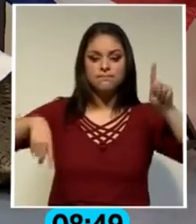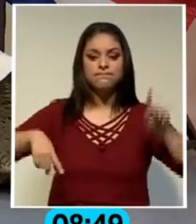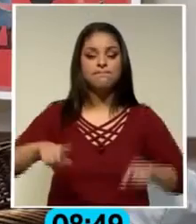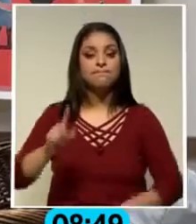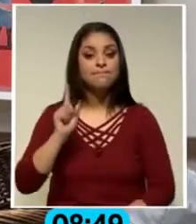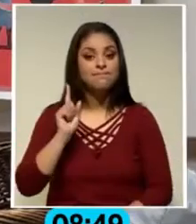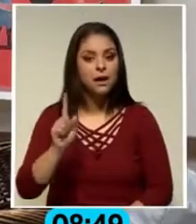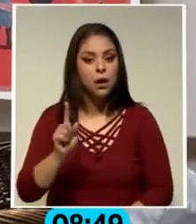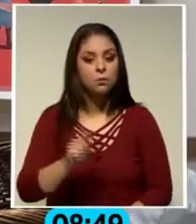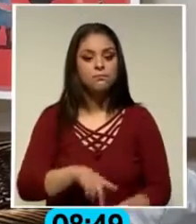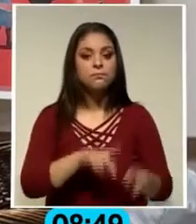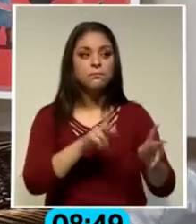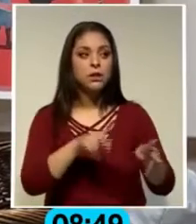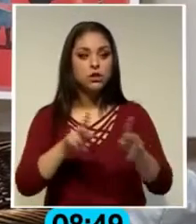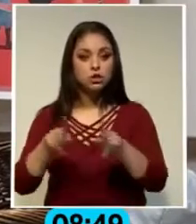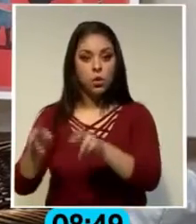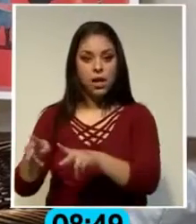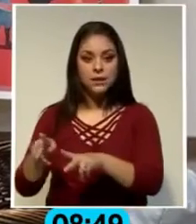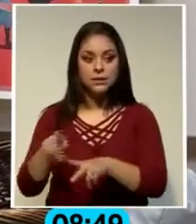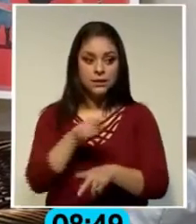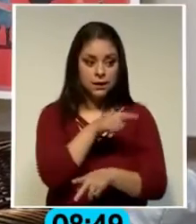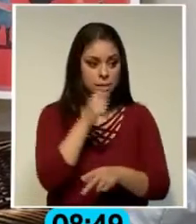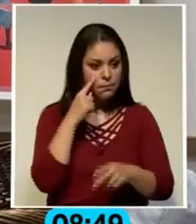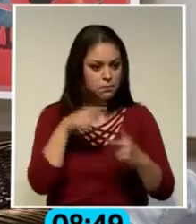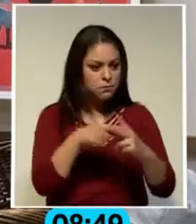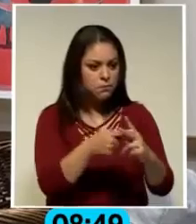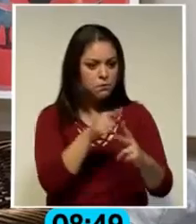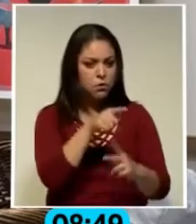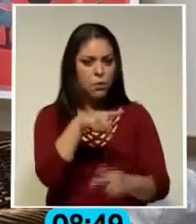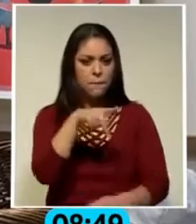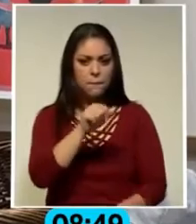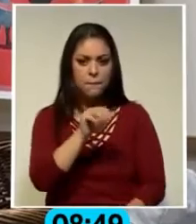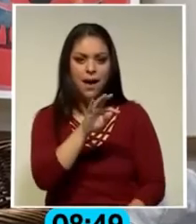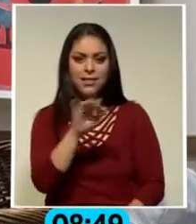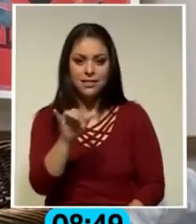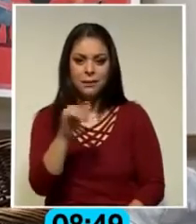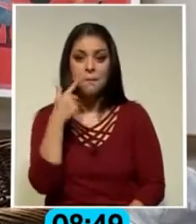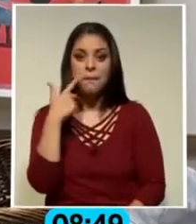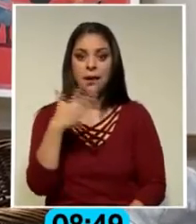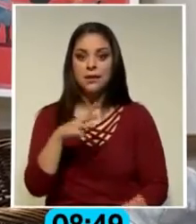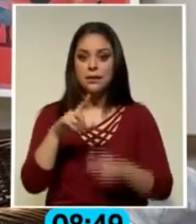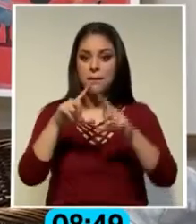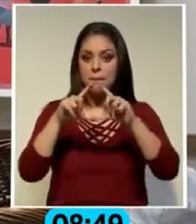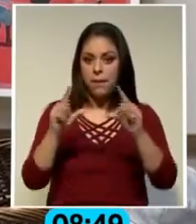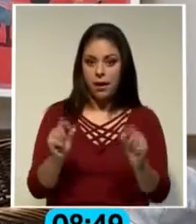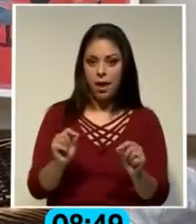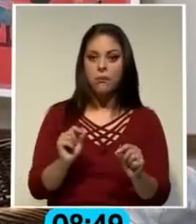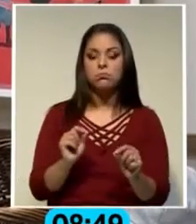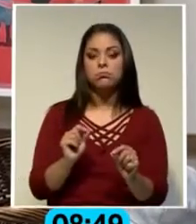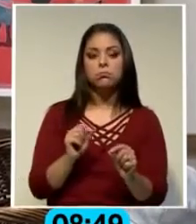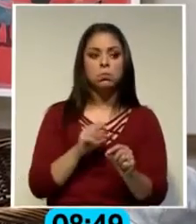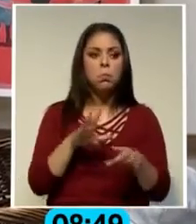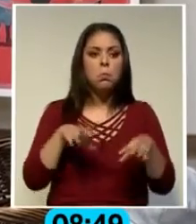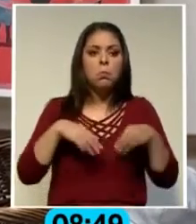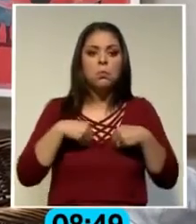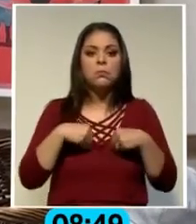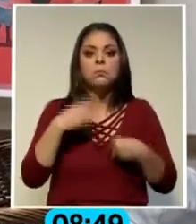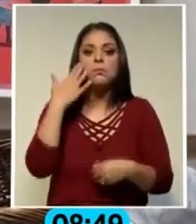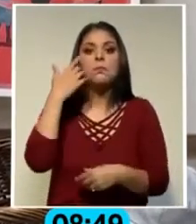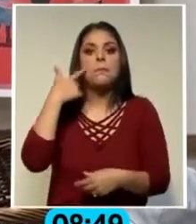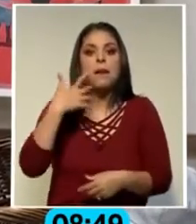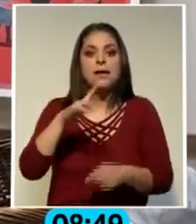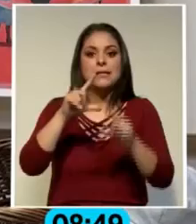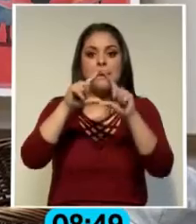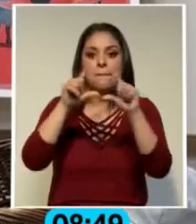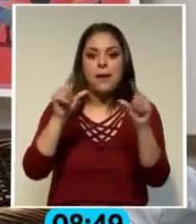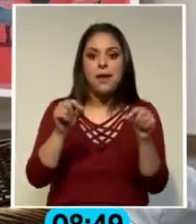las personas empezaron a ver el patí, que era como una empanadita, fue así como muy aceptado, precisamente por eso, porque se pareció a una empanadita. Y ya